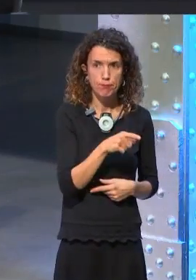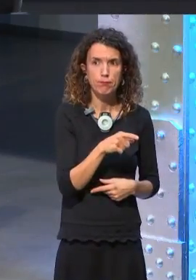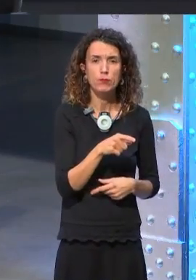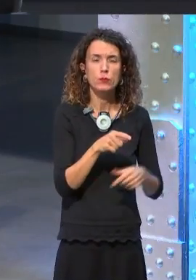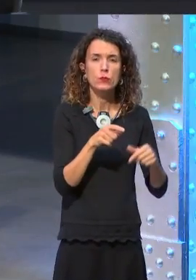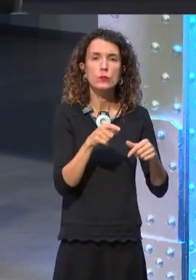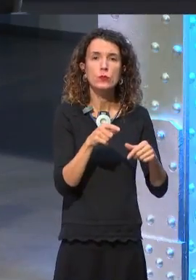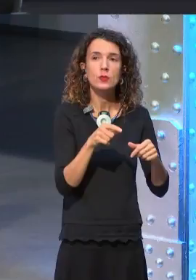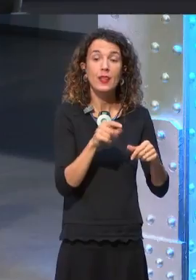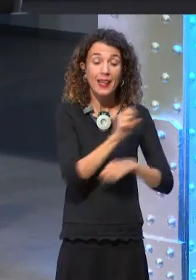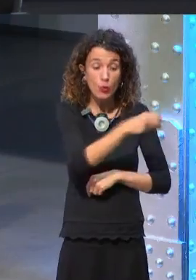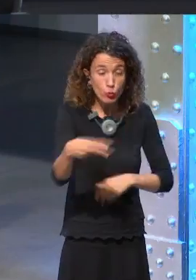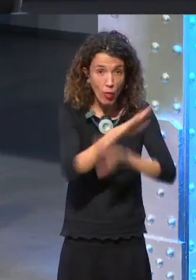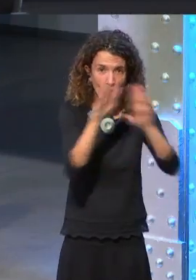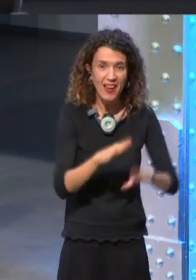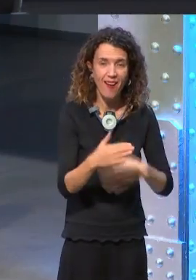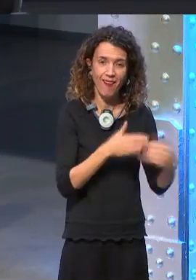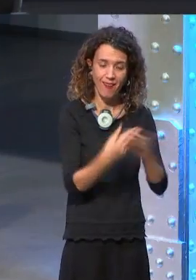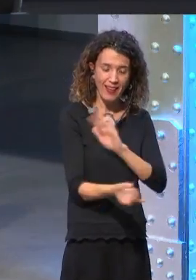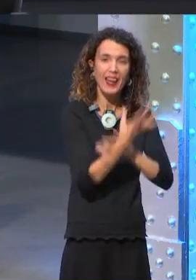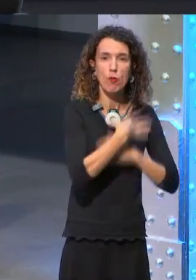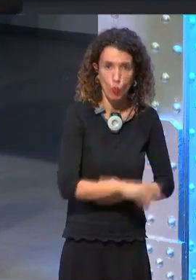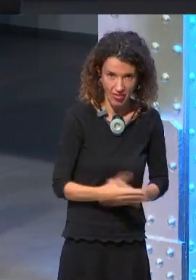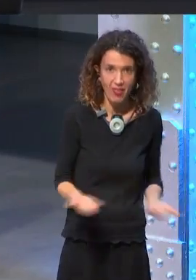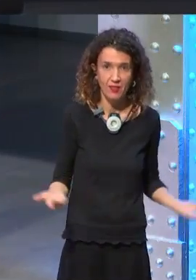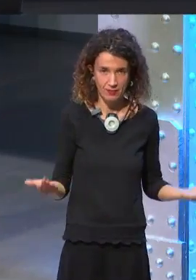crear de forma artesana ese resultado final.